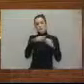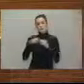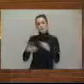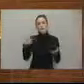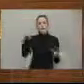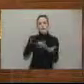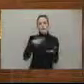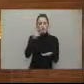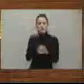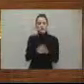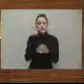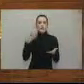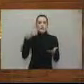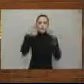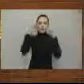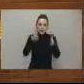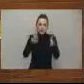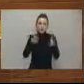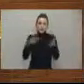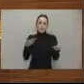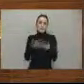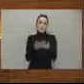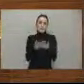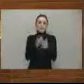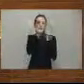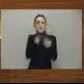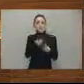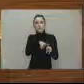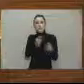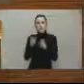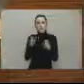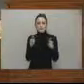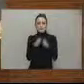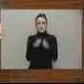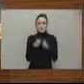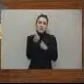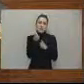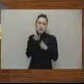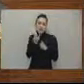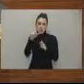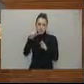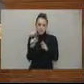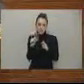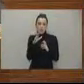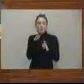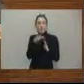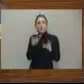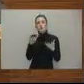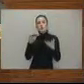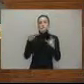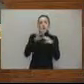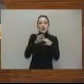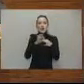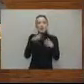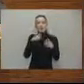se ha centrado en la solicitud de nuevas modalidades de abonos con coste reducido que atiendan las circunstancias socioeconómicas